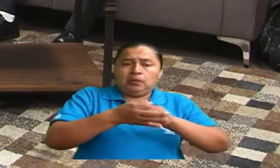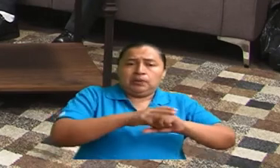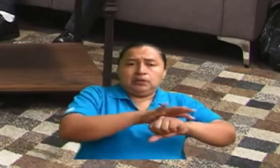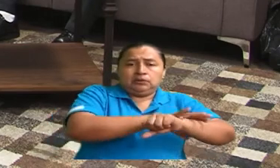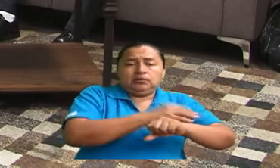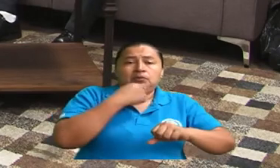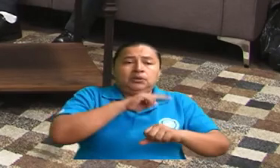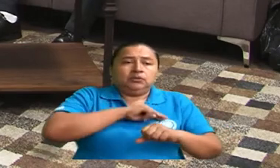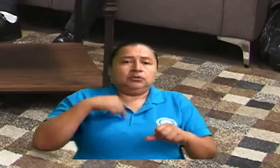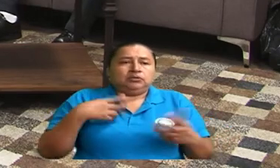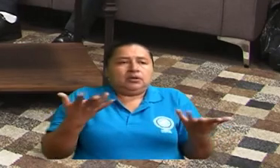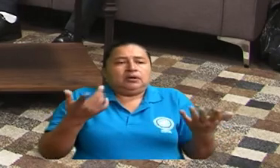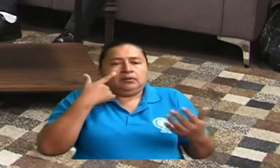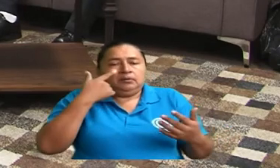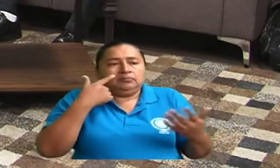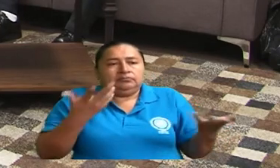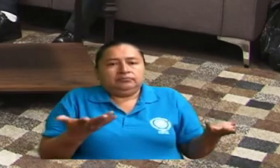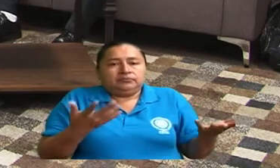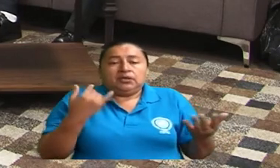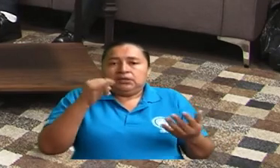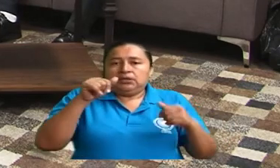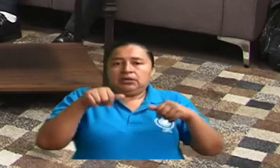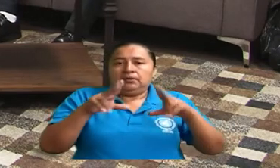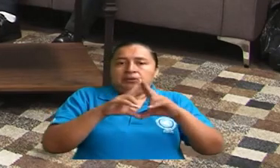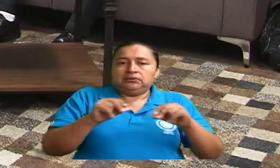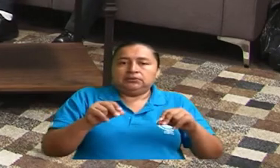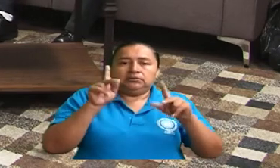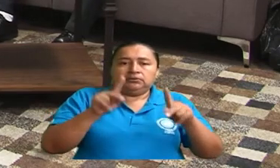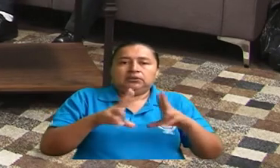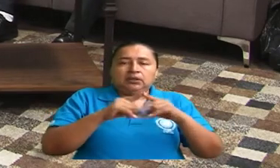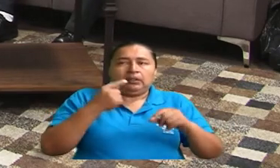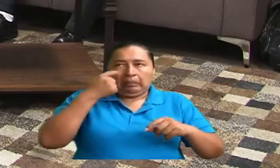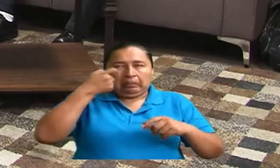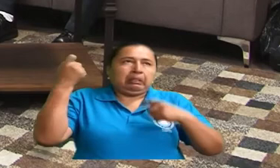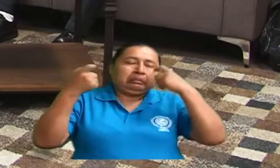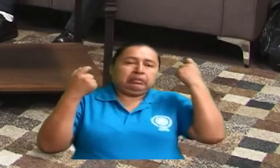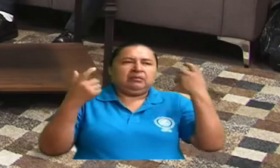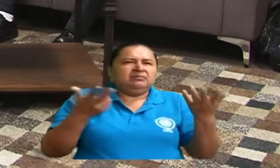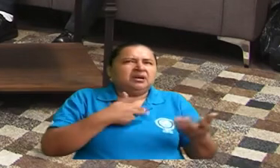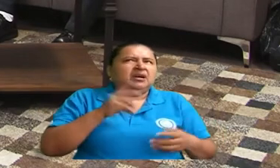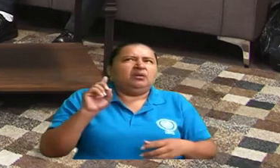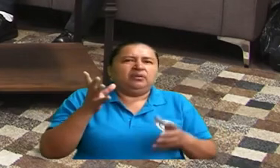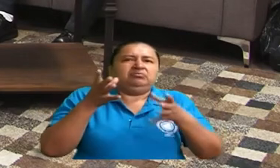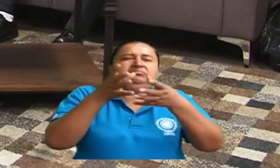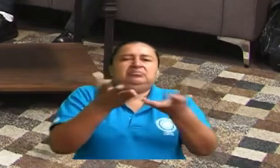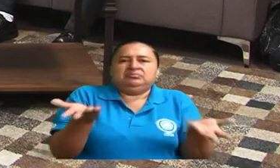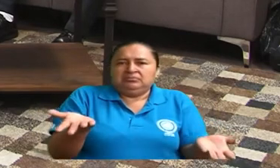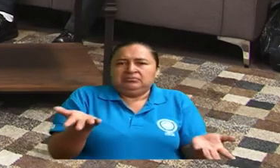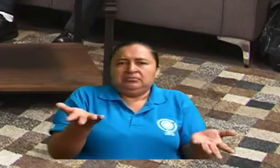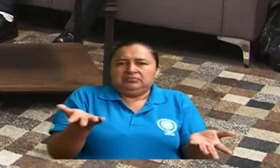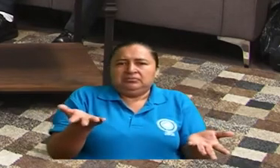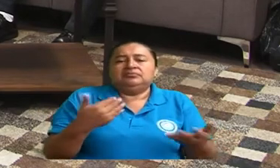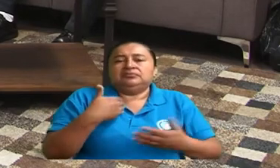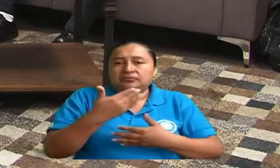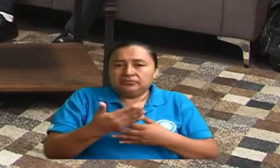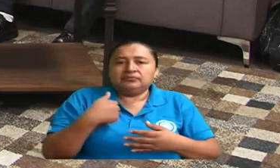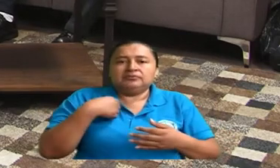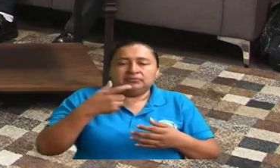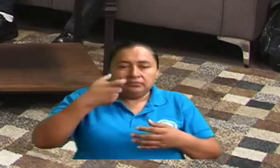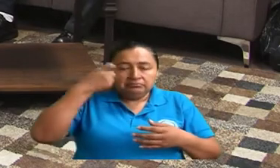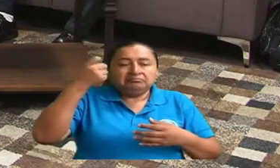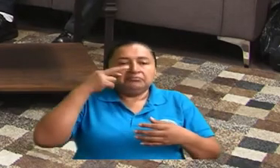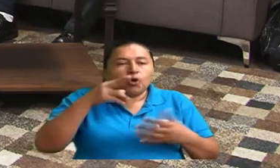para nosotros, a ver, pues, y ahí, si aquí los nicaragüenses nos seguimos sacando los ojos, ¿hacia dónde vamos? ¿Ya? Entonces, saquémonos los